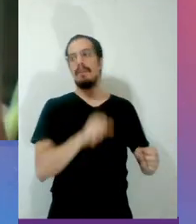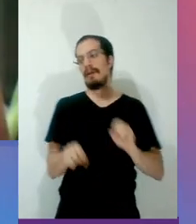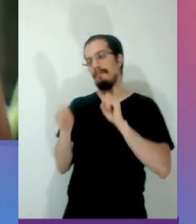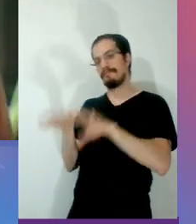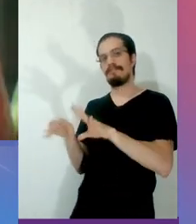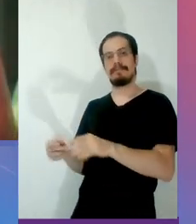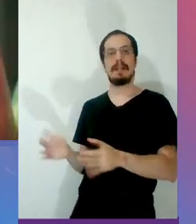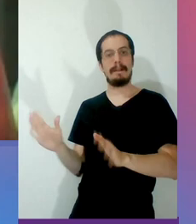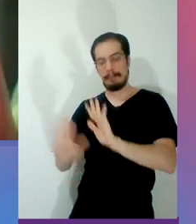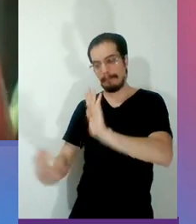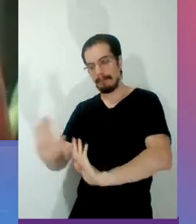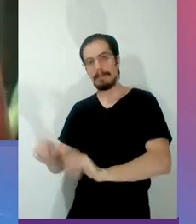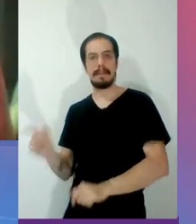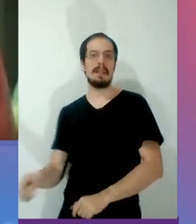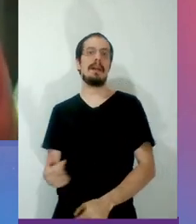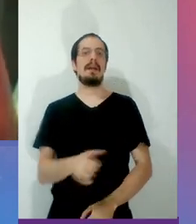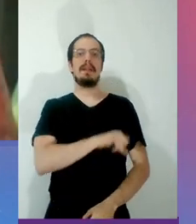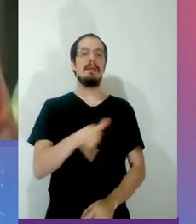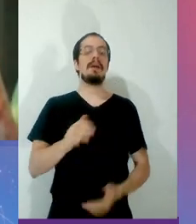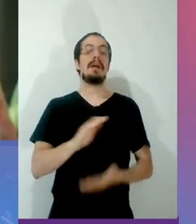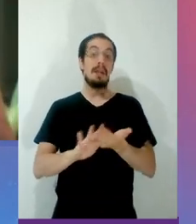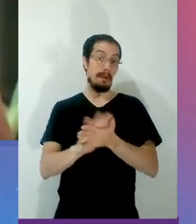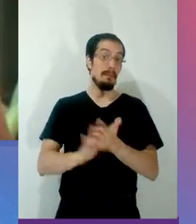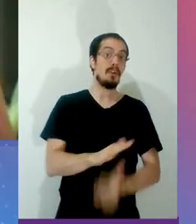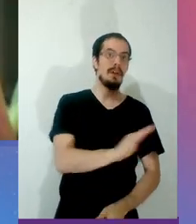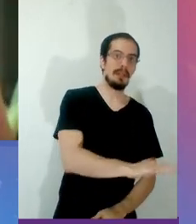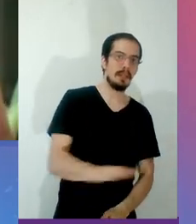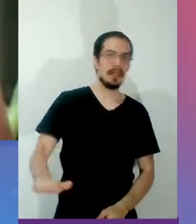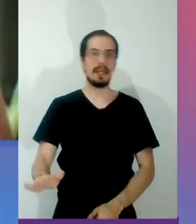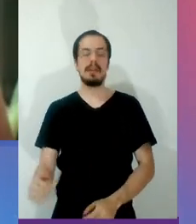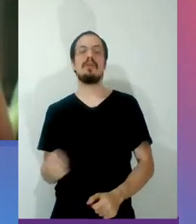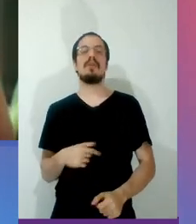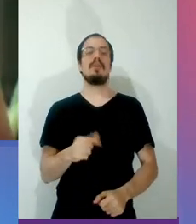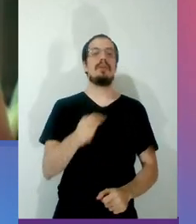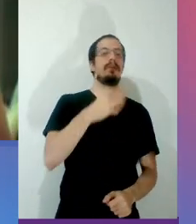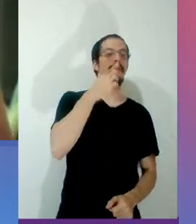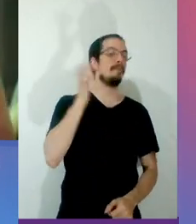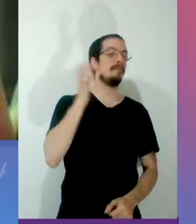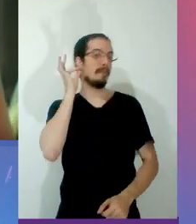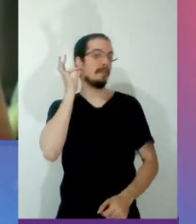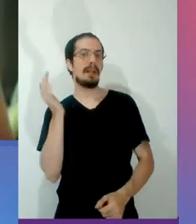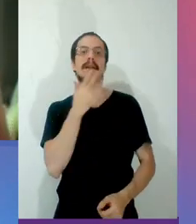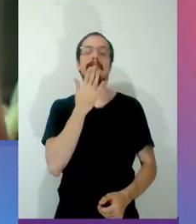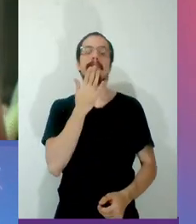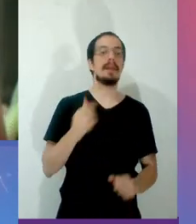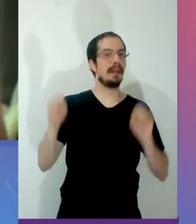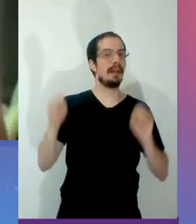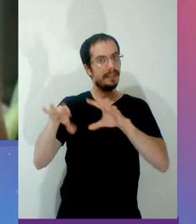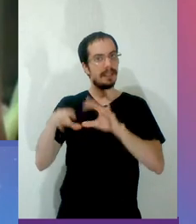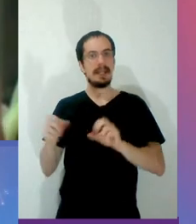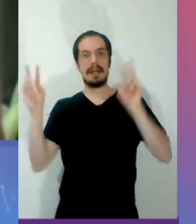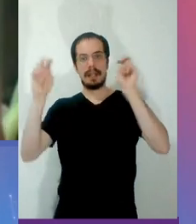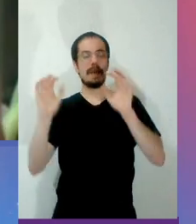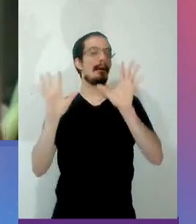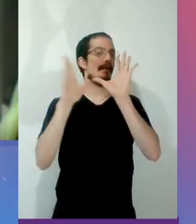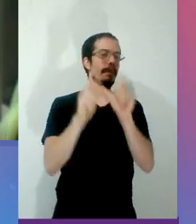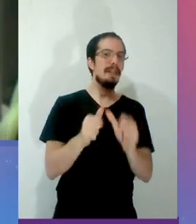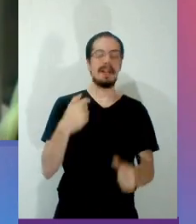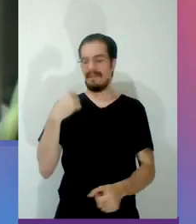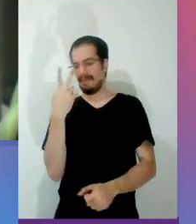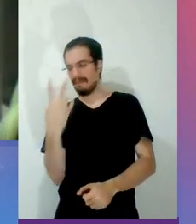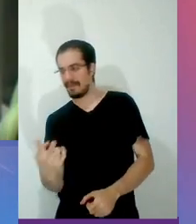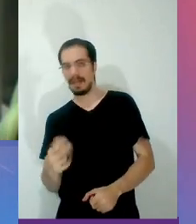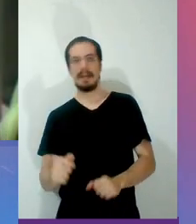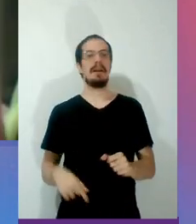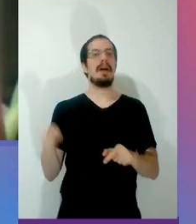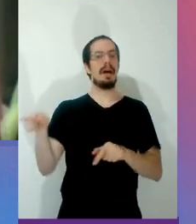el niño propiamente tal, la niña y la familia. Porque si tenemos a esta triada